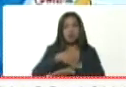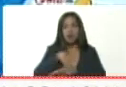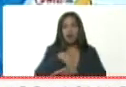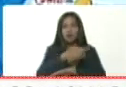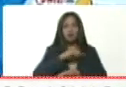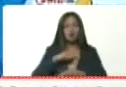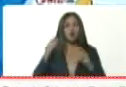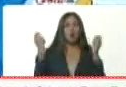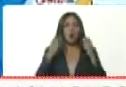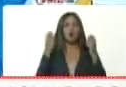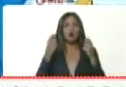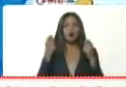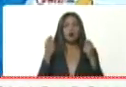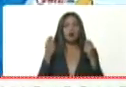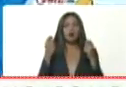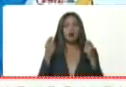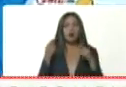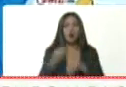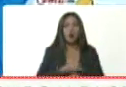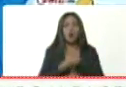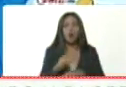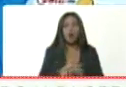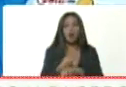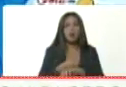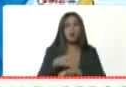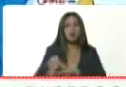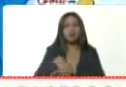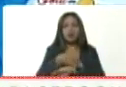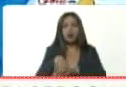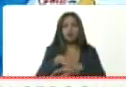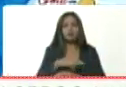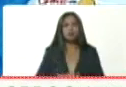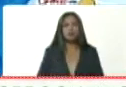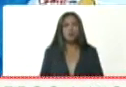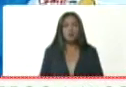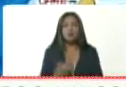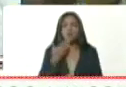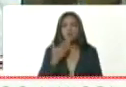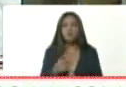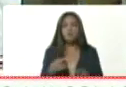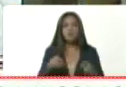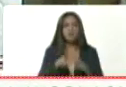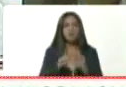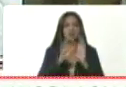eso hacemos estas jornadas de gobierno de calle aquí me están haciendo una solicitud